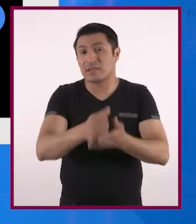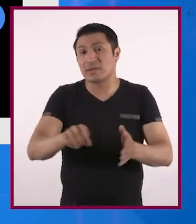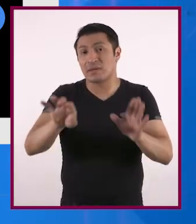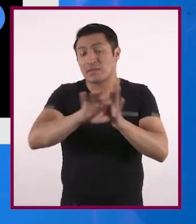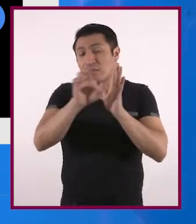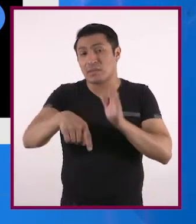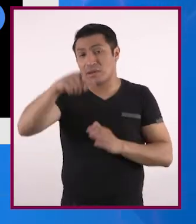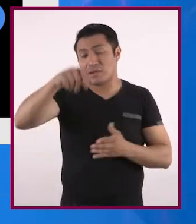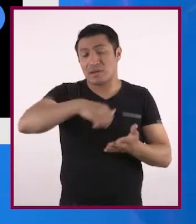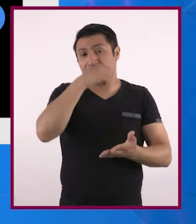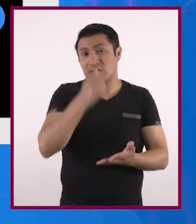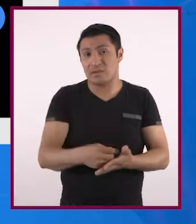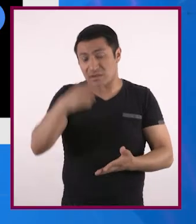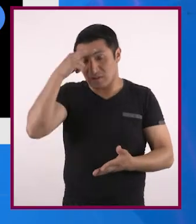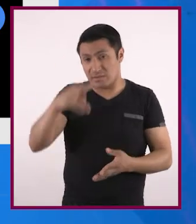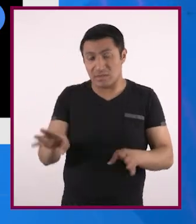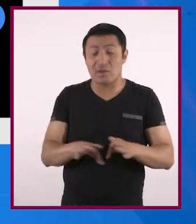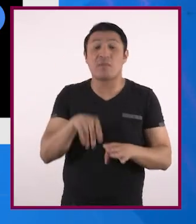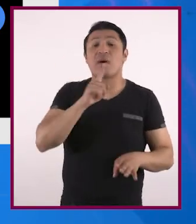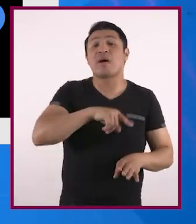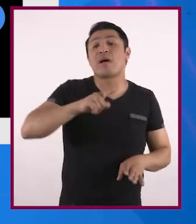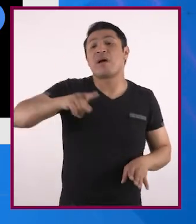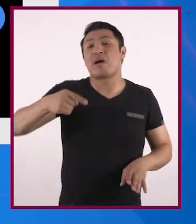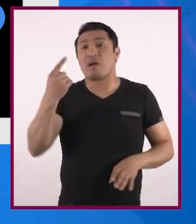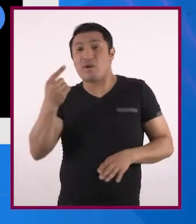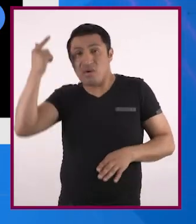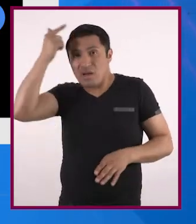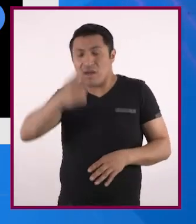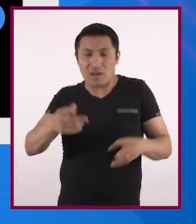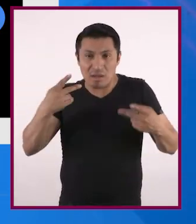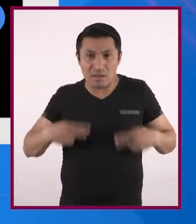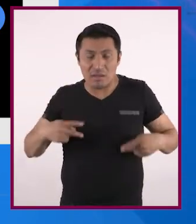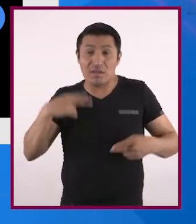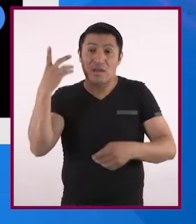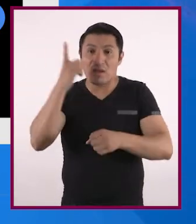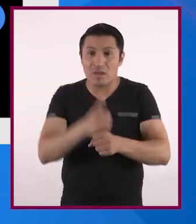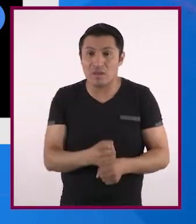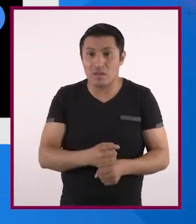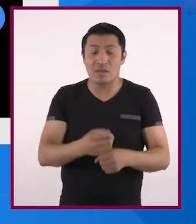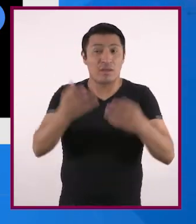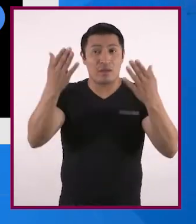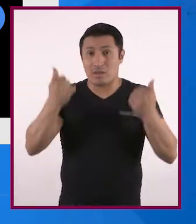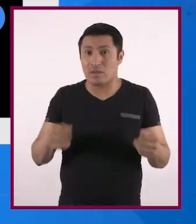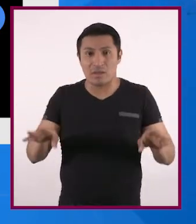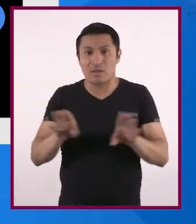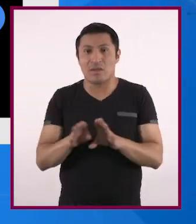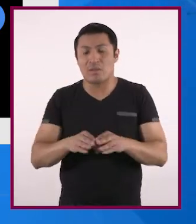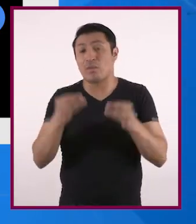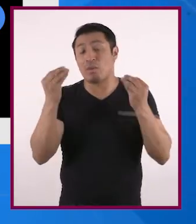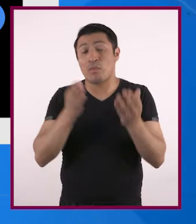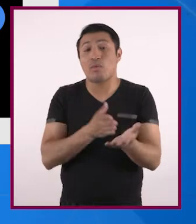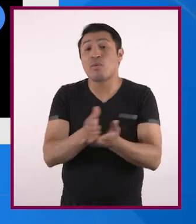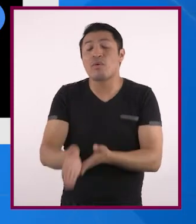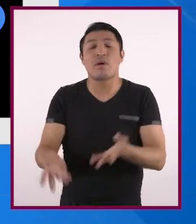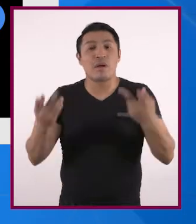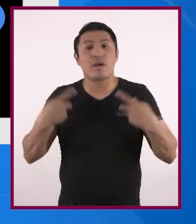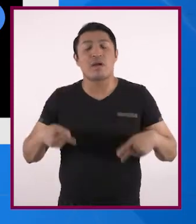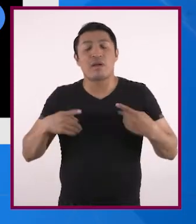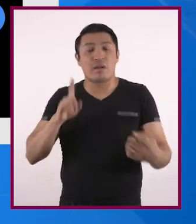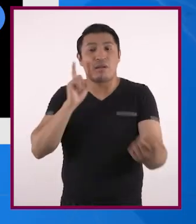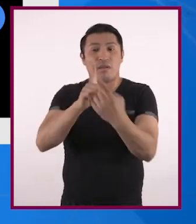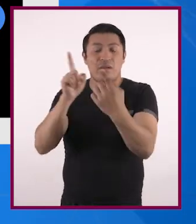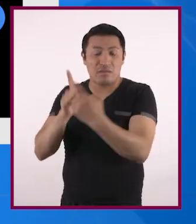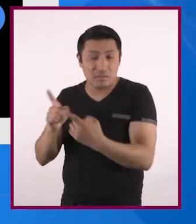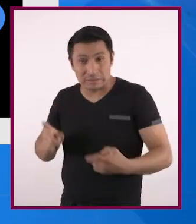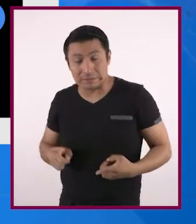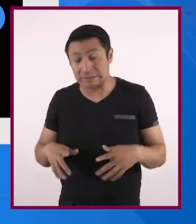el de un conteo que se levanta durante una noche por personas voluntarias que en realidad no tienen tanto acceso a las personas ni a las rutas,